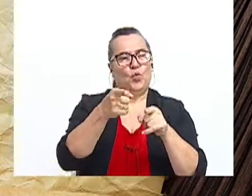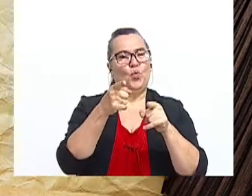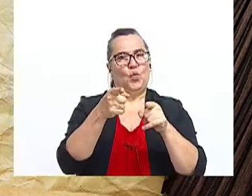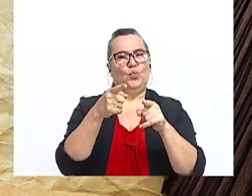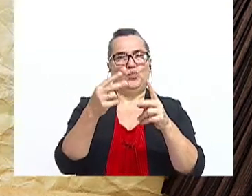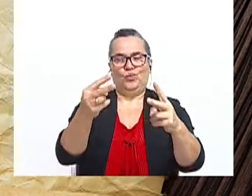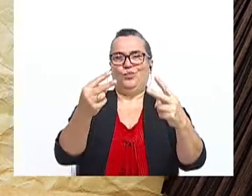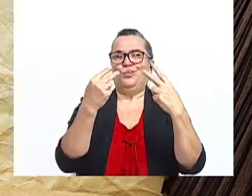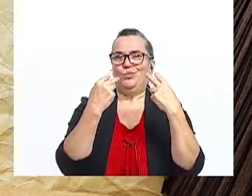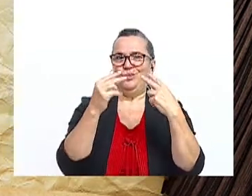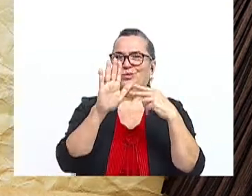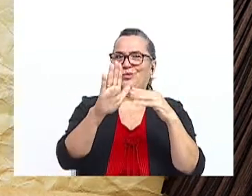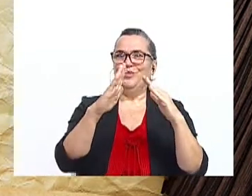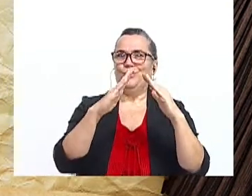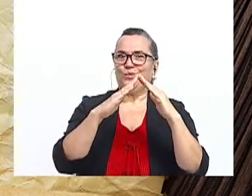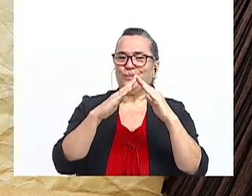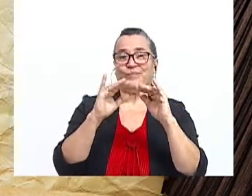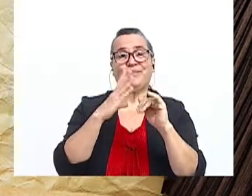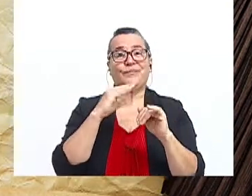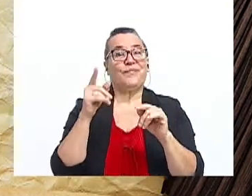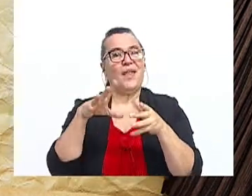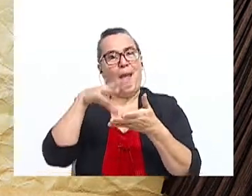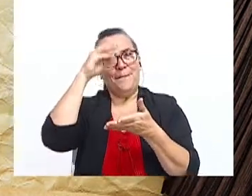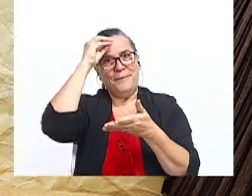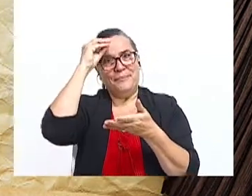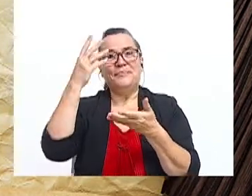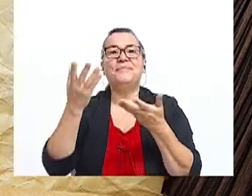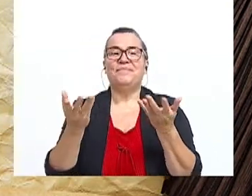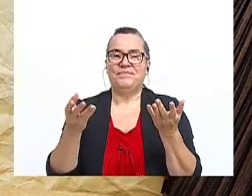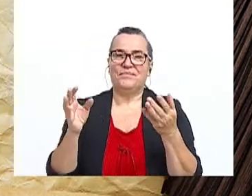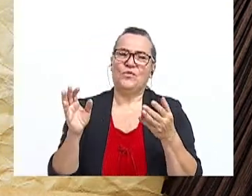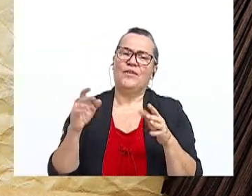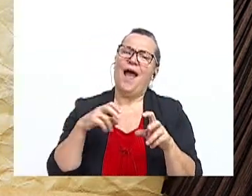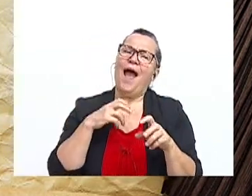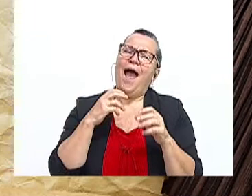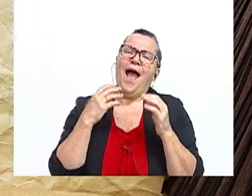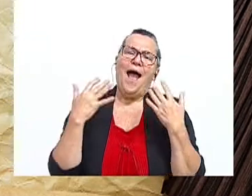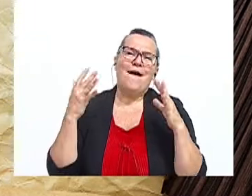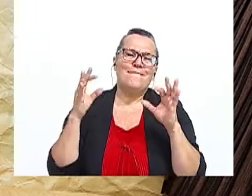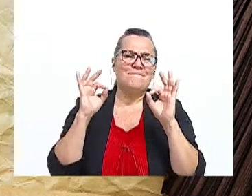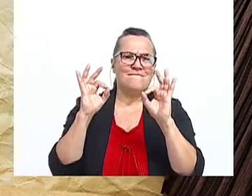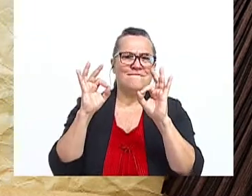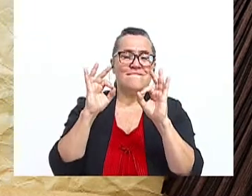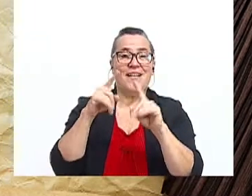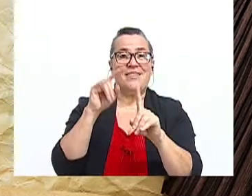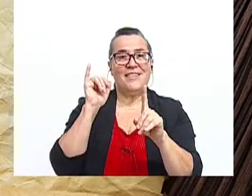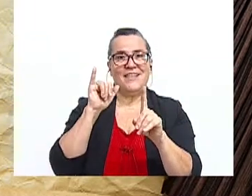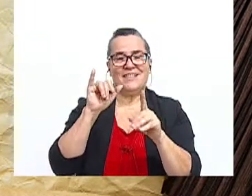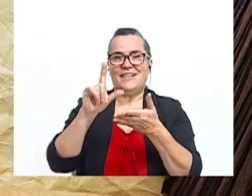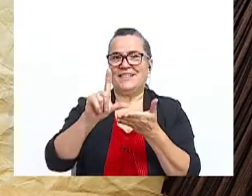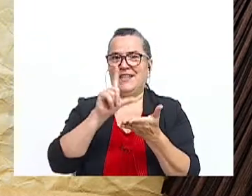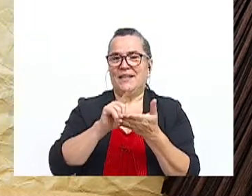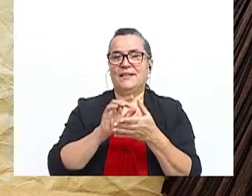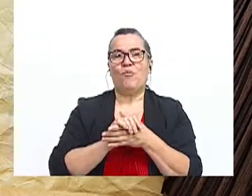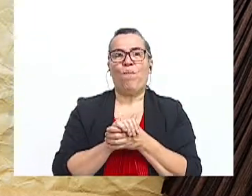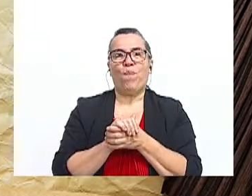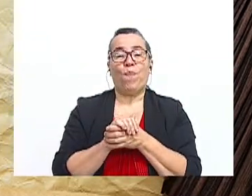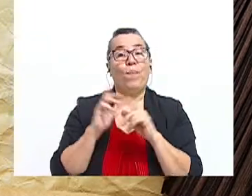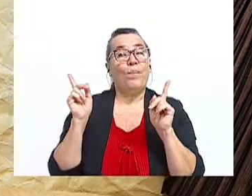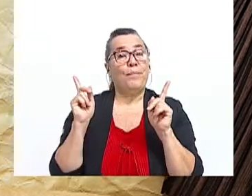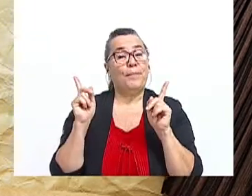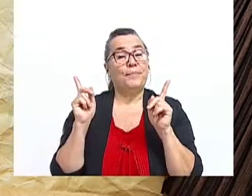me pueden ver ahí en sus hogares y aprender una aventura más desde esta clase.